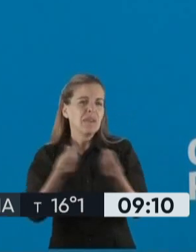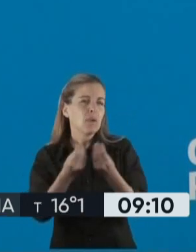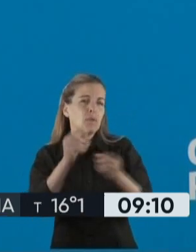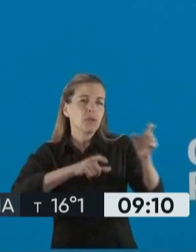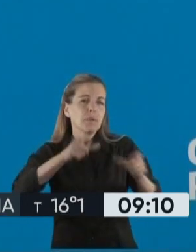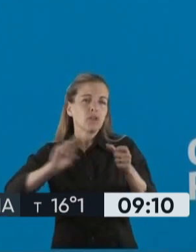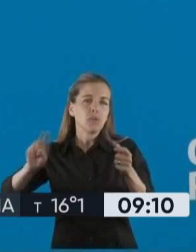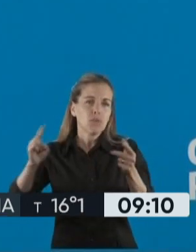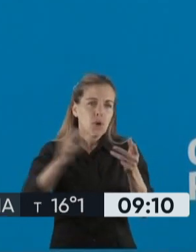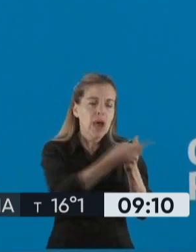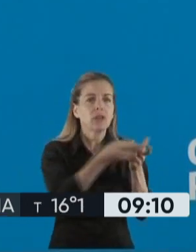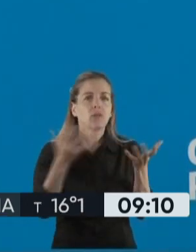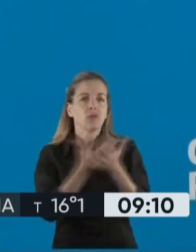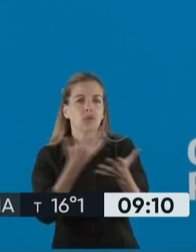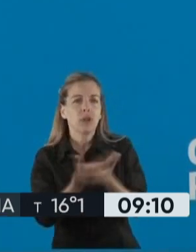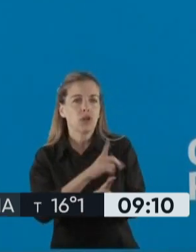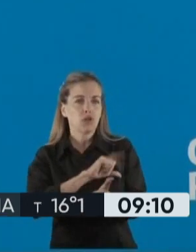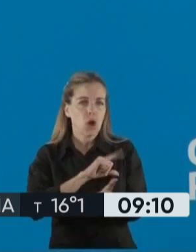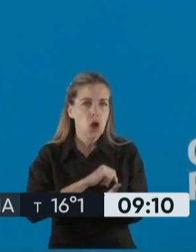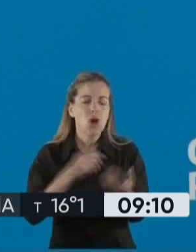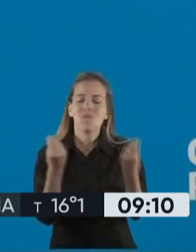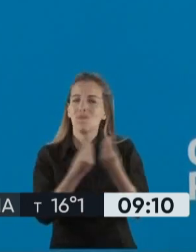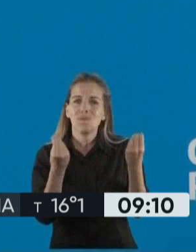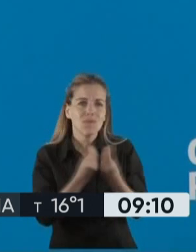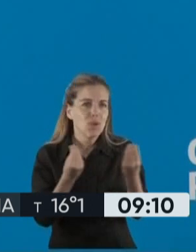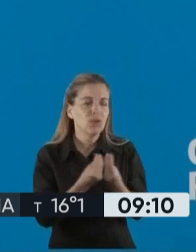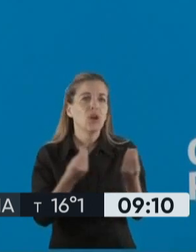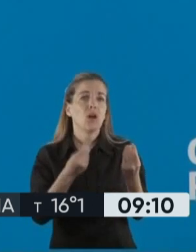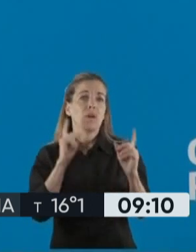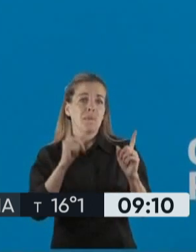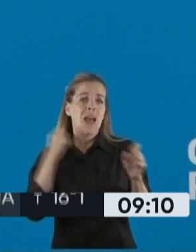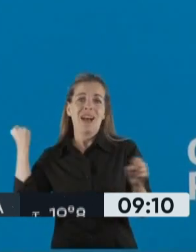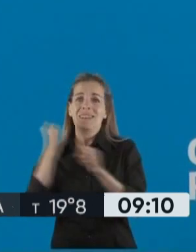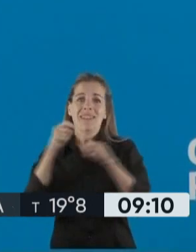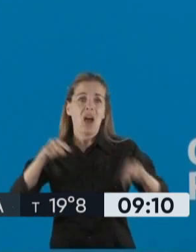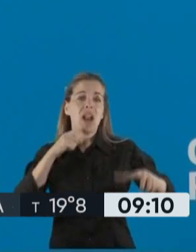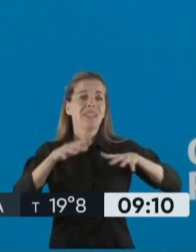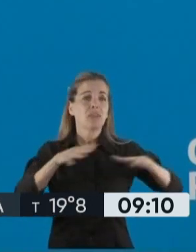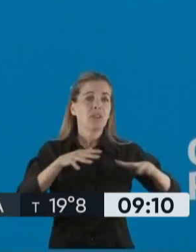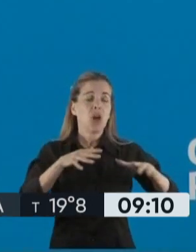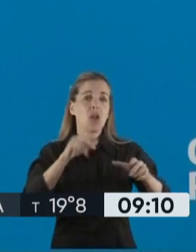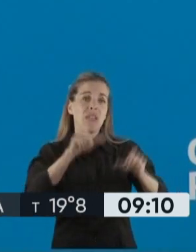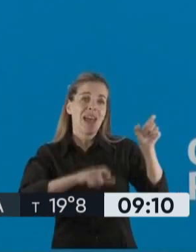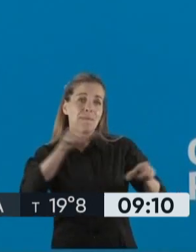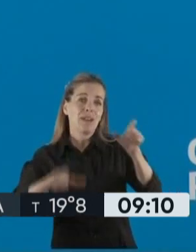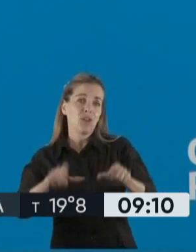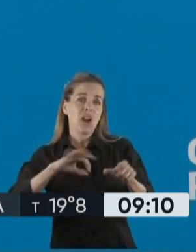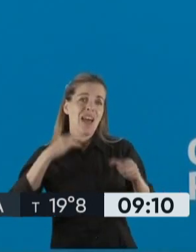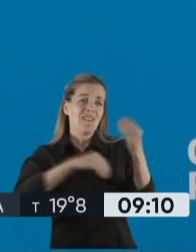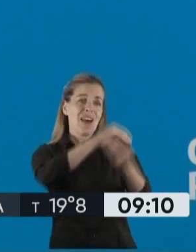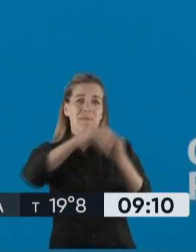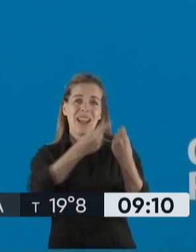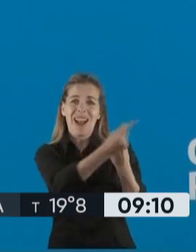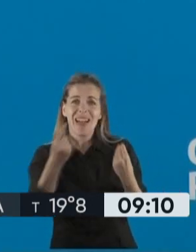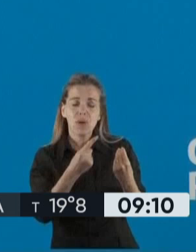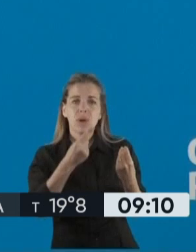eso significó, además en una cantidad de impacto que todavía hoy vivimos en la situación económica, pero también en la vida de cada familia, en situaciones de